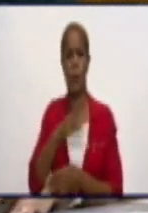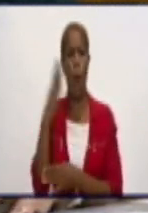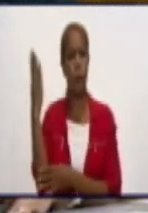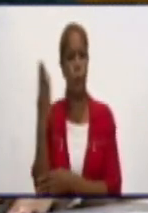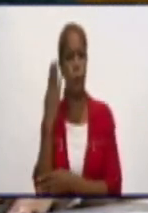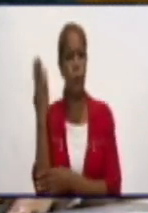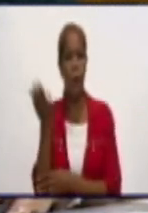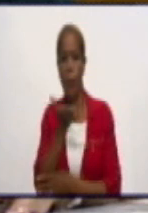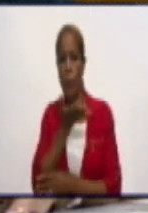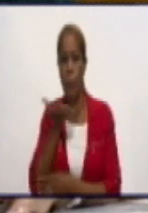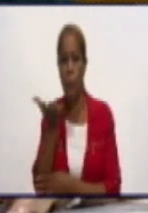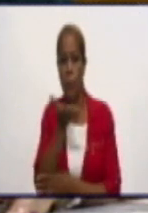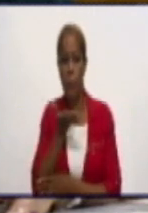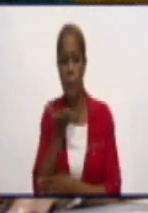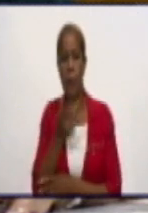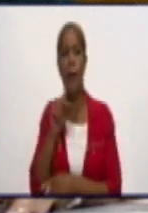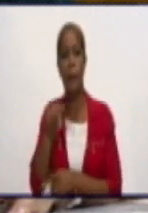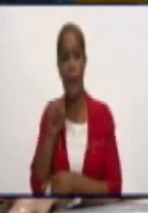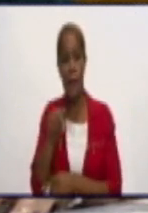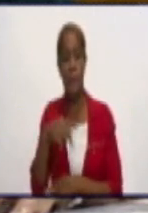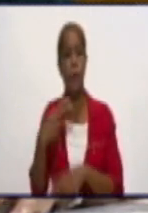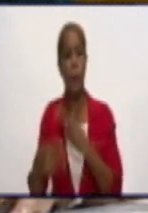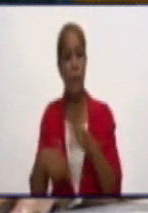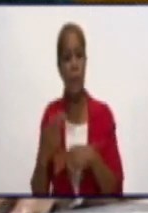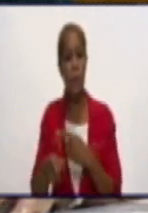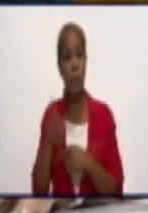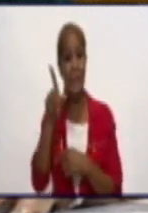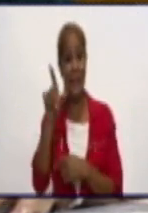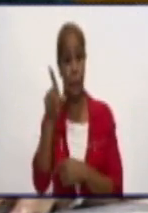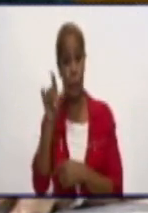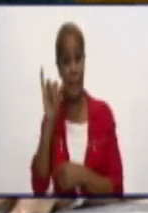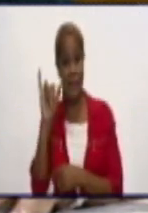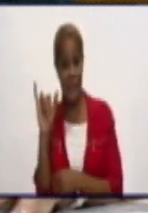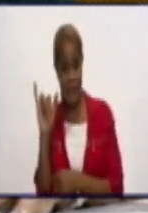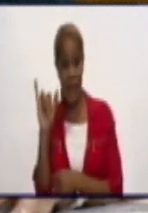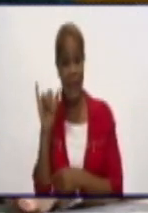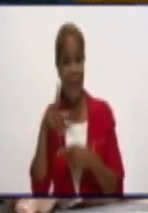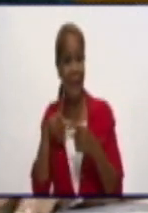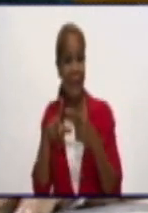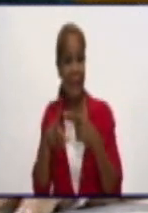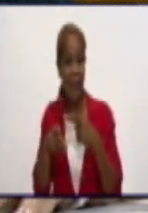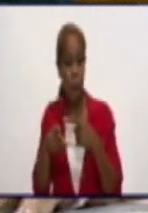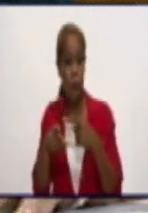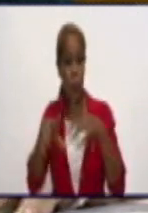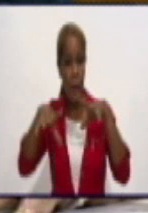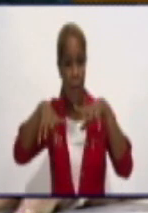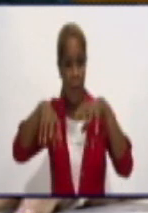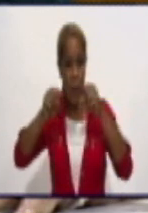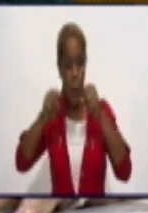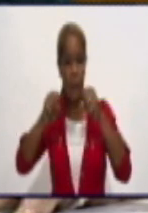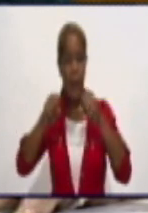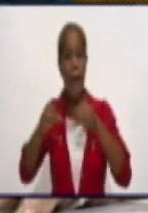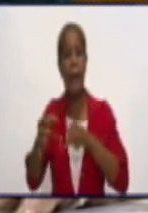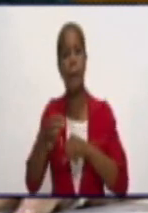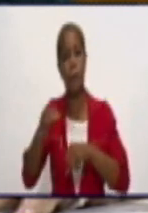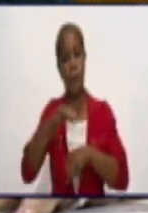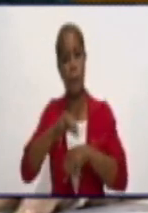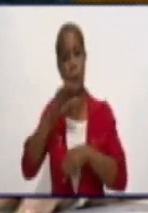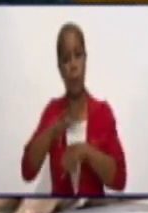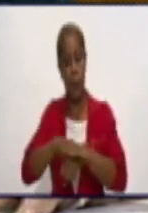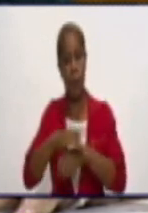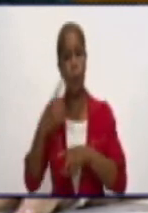que eso provocó 116 interrupciones en el municipio. Ayer se convocaron brigadas de Bayamos de por la noche a trabajar en